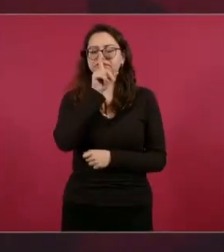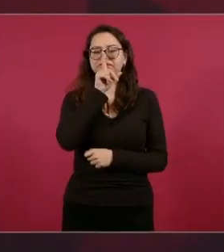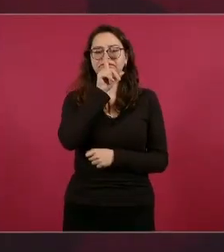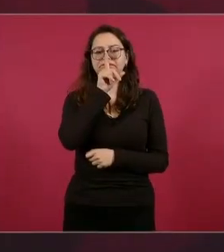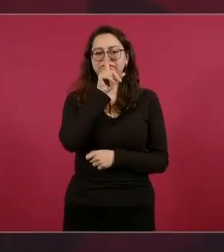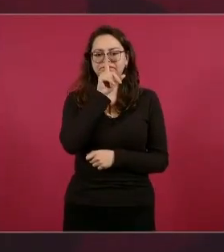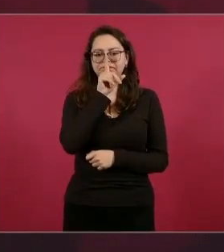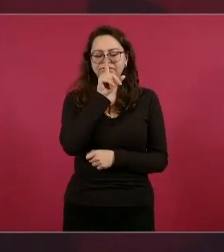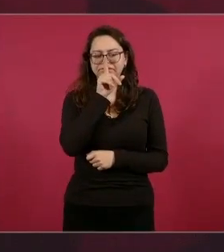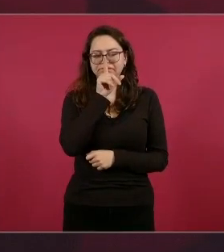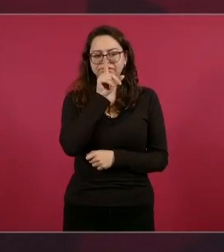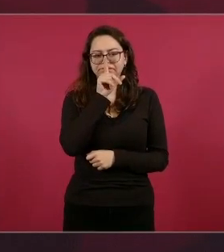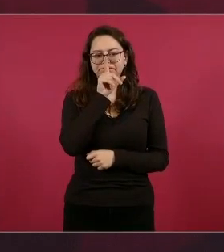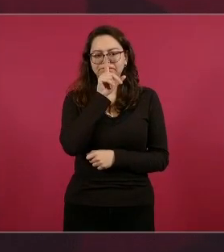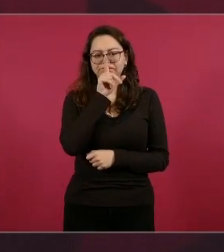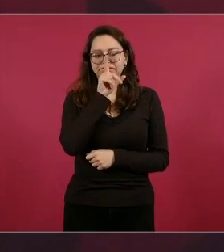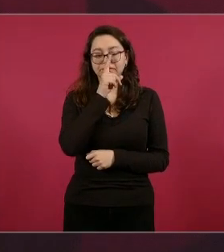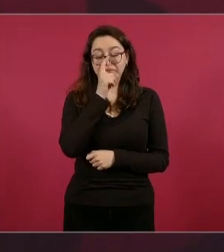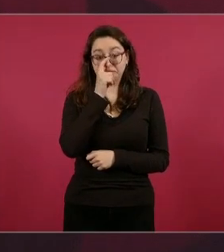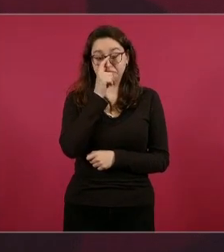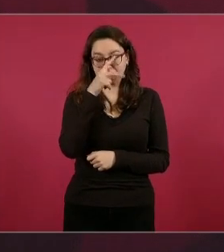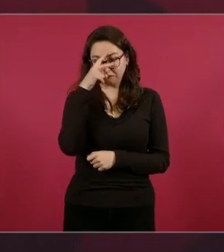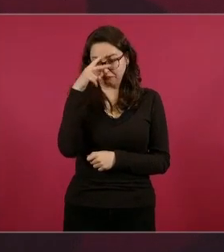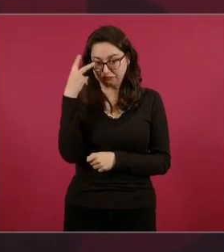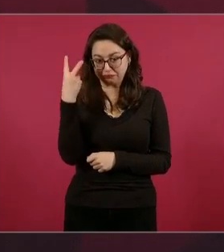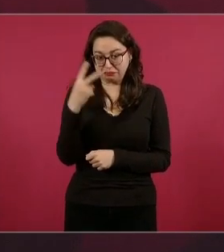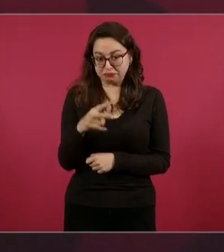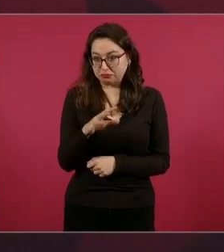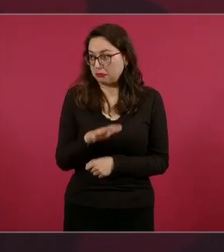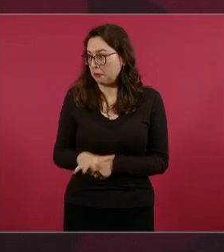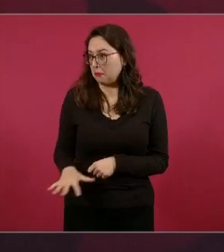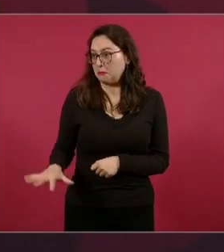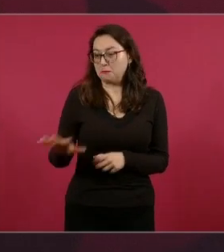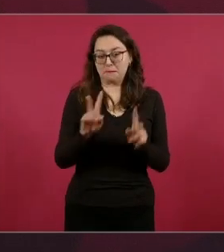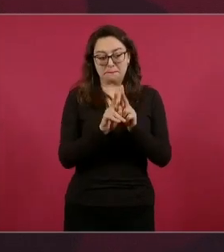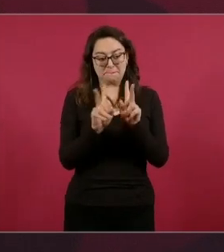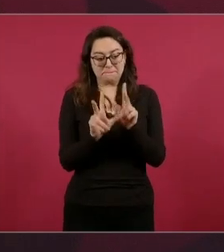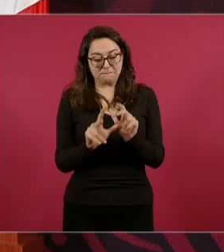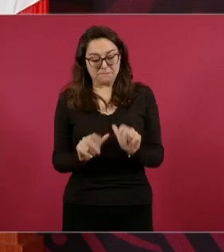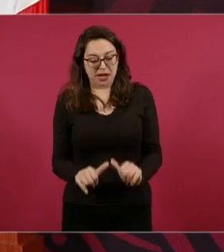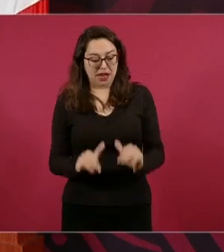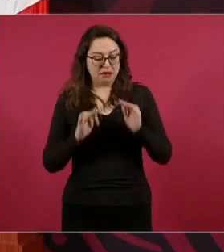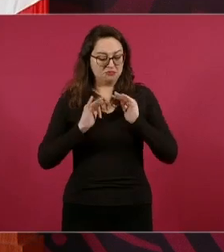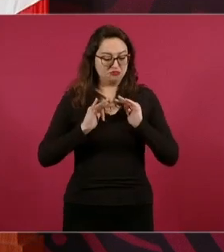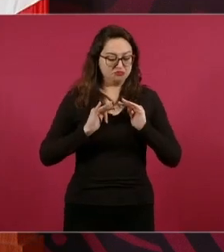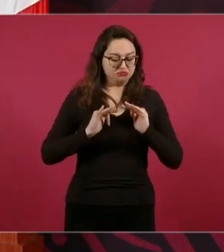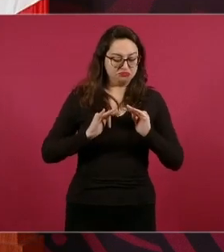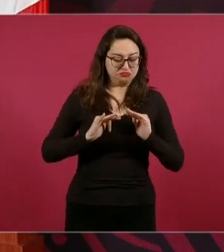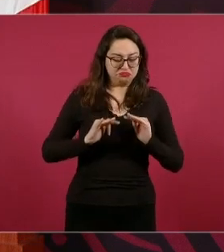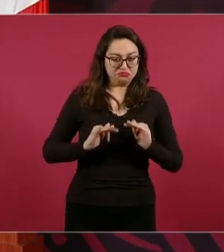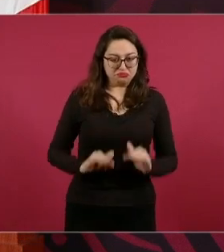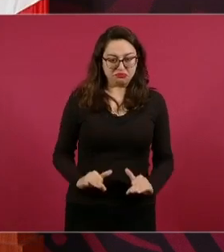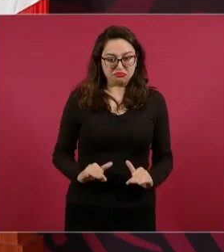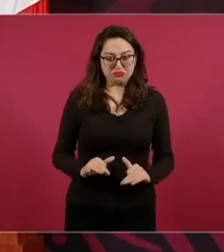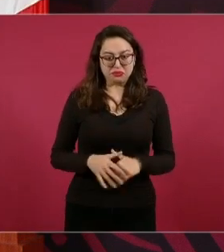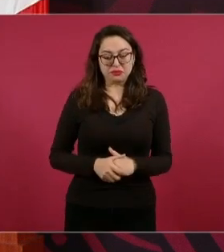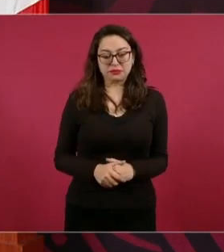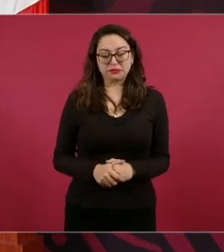El país está en paz, hay tranquilidad, hay gobernabilidad